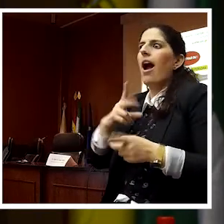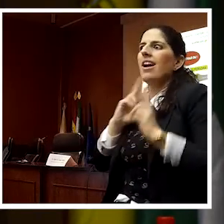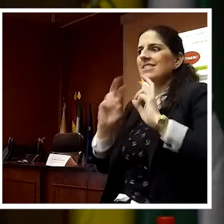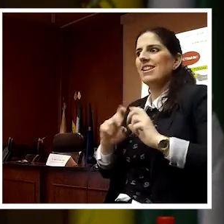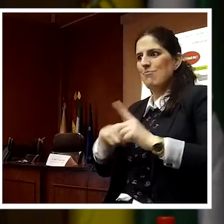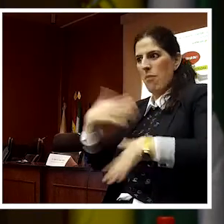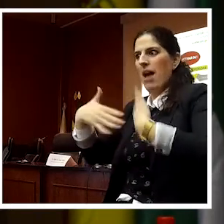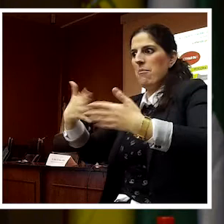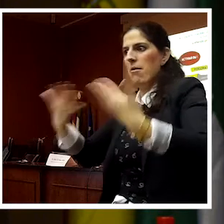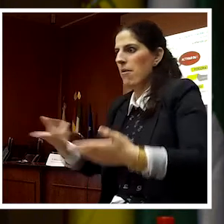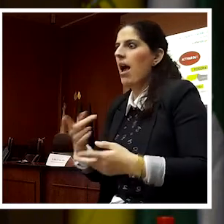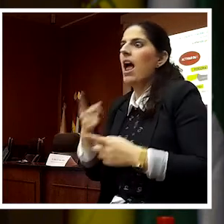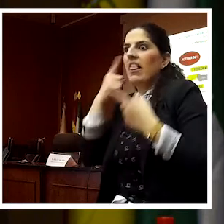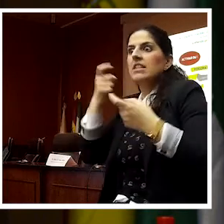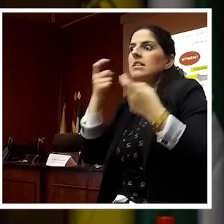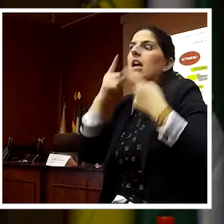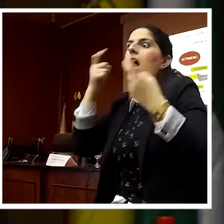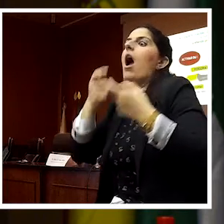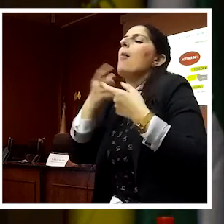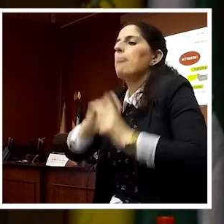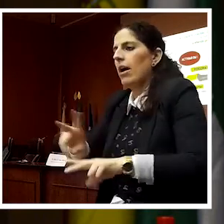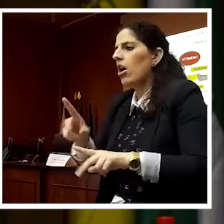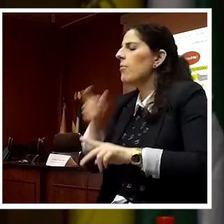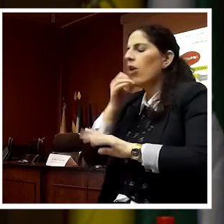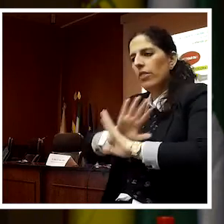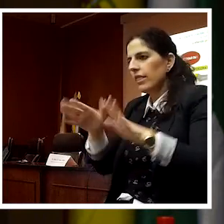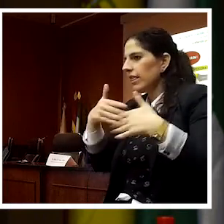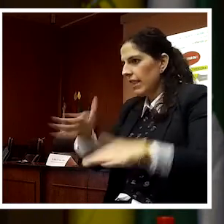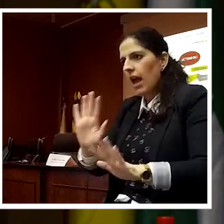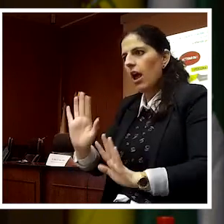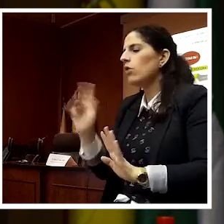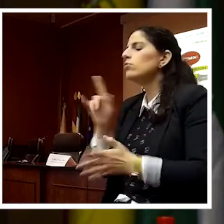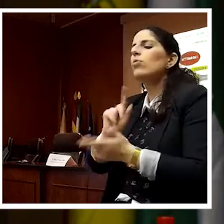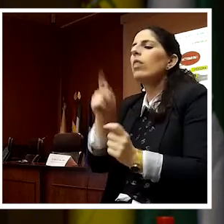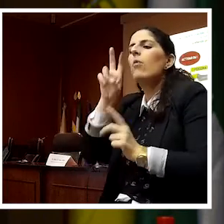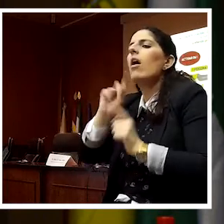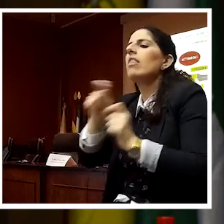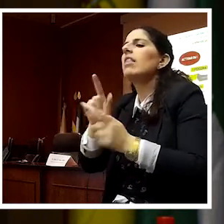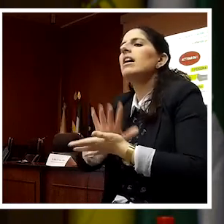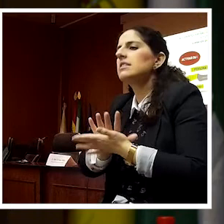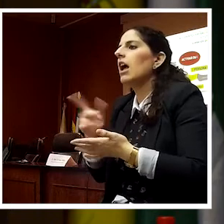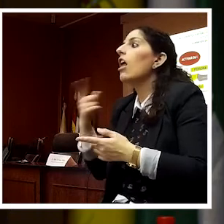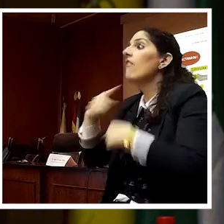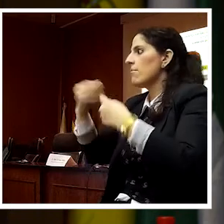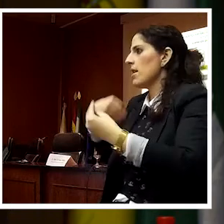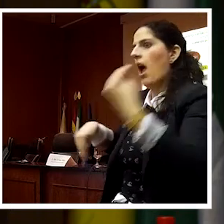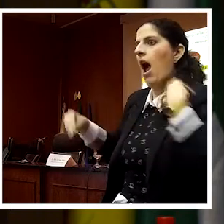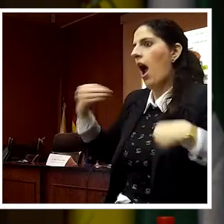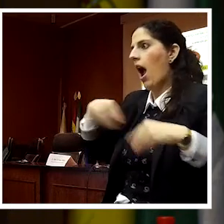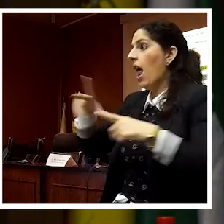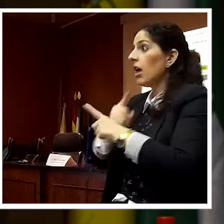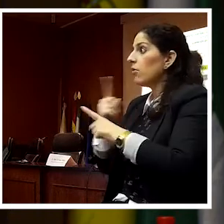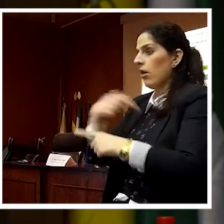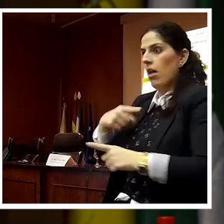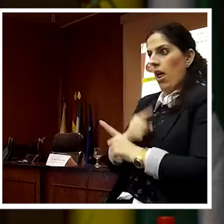sois conscientes, os habéis quedado paralizados, no podéis hablar. Y llega un familiar tuyo y te pregunta con cara de angustia, a ti